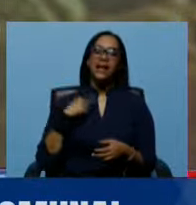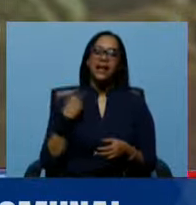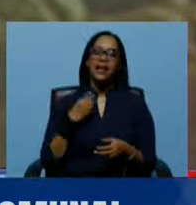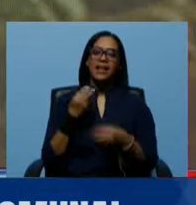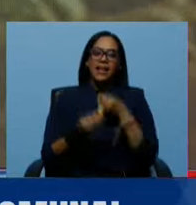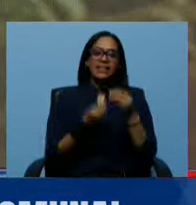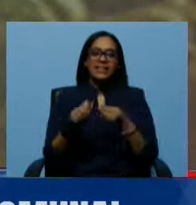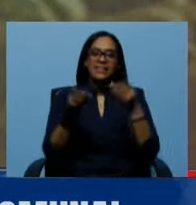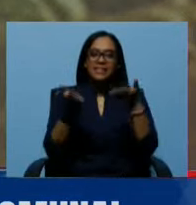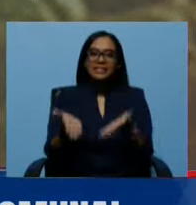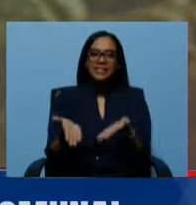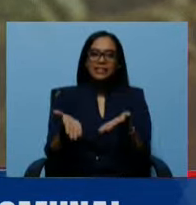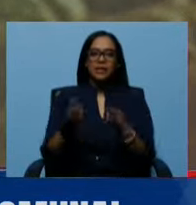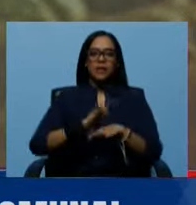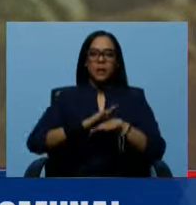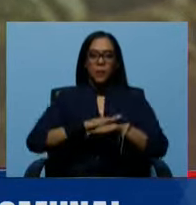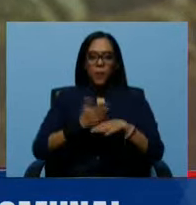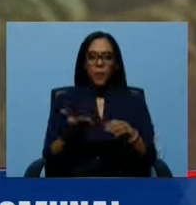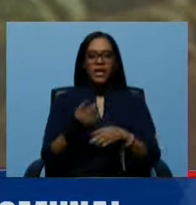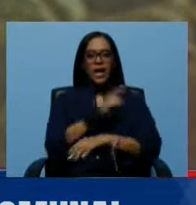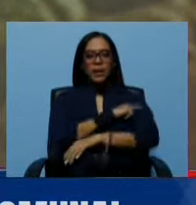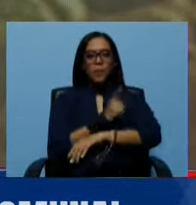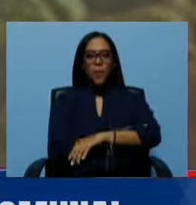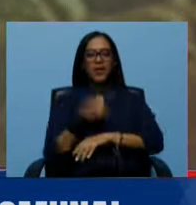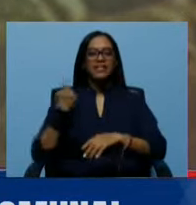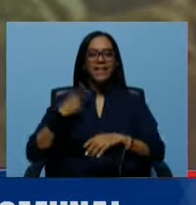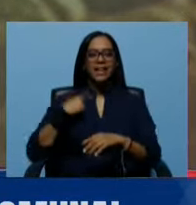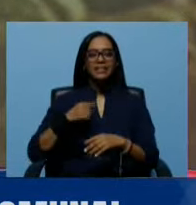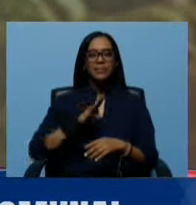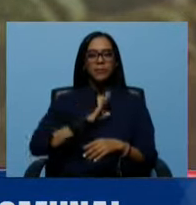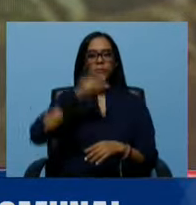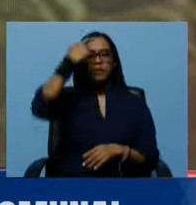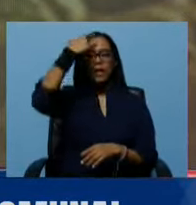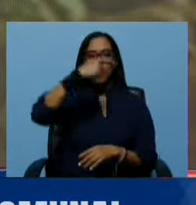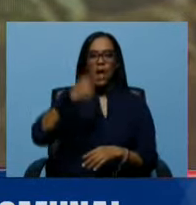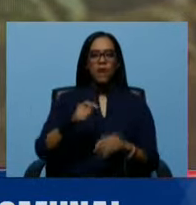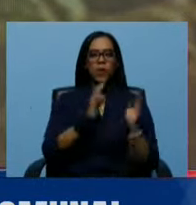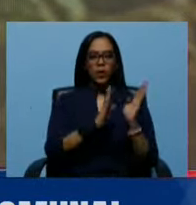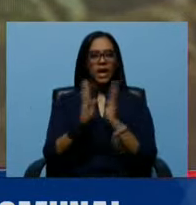Porque el poder le tiene que pertenecer al pueblo organizado, empoderado.